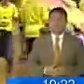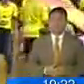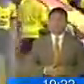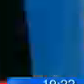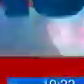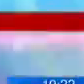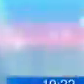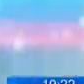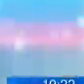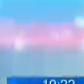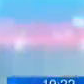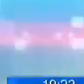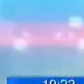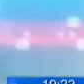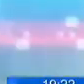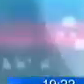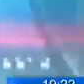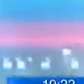Escobar.